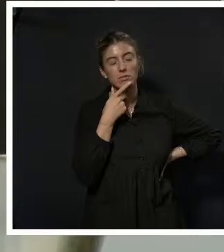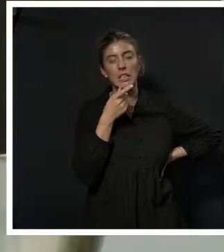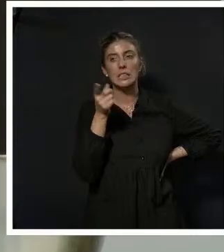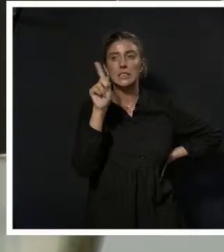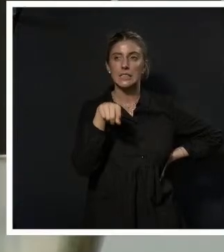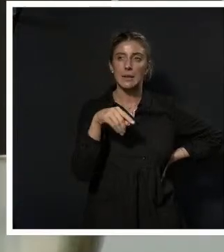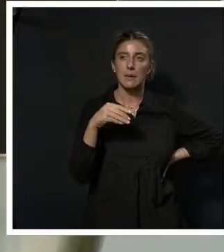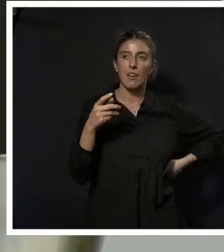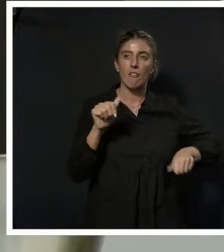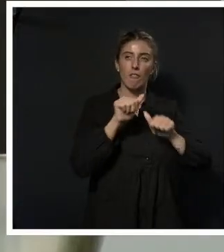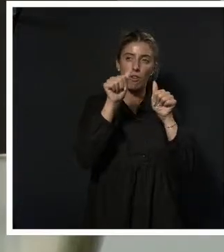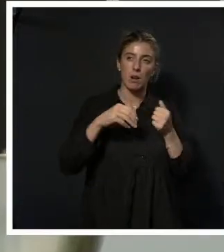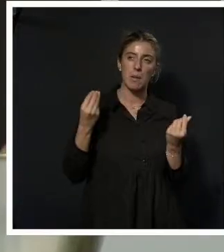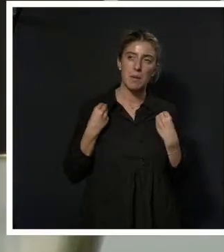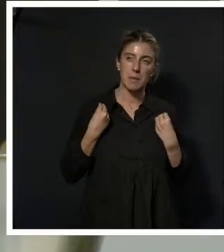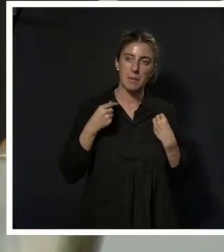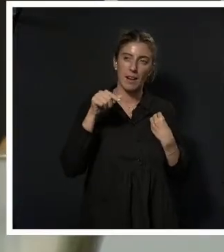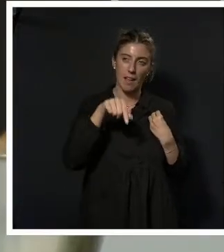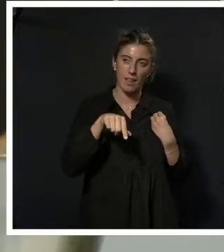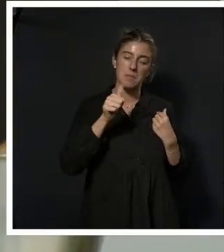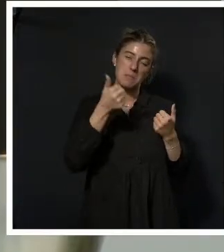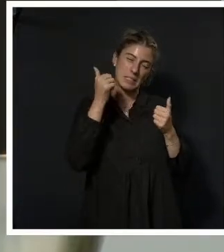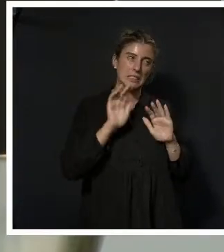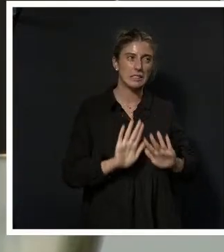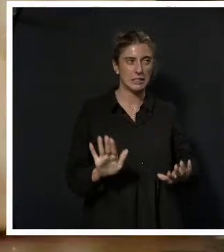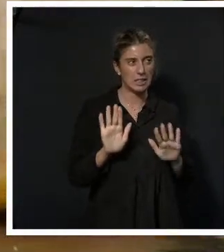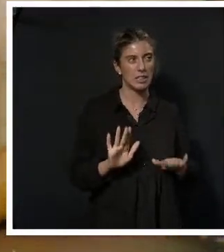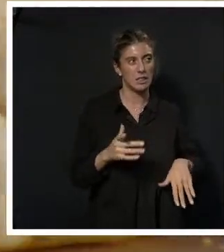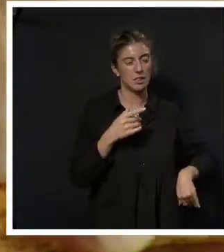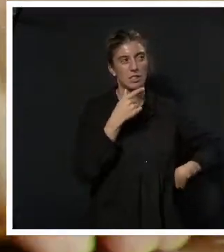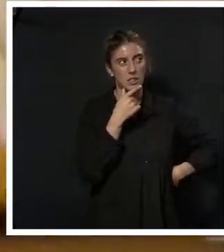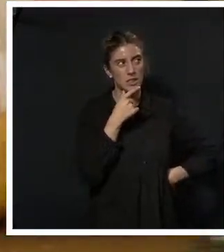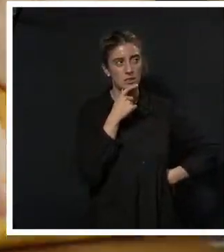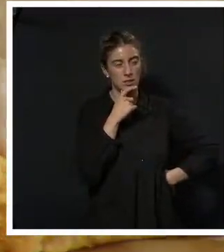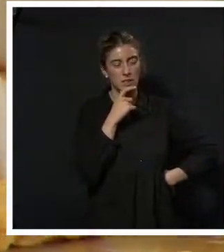a forma de vivir aquí un poco más tranquilo más tranquila